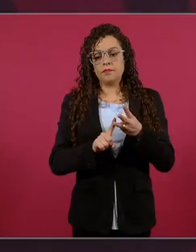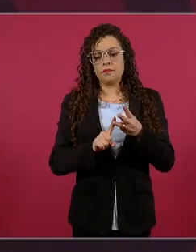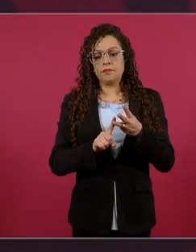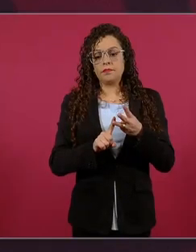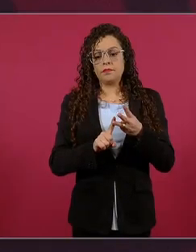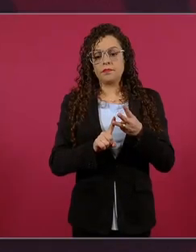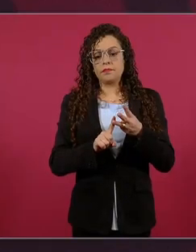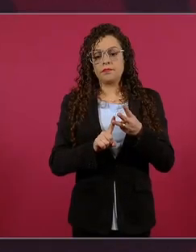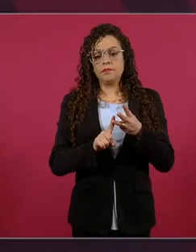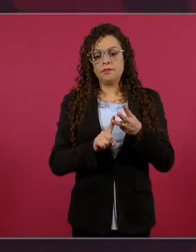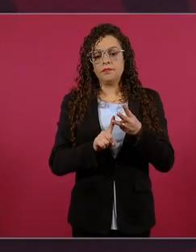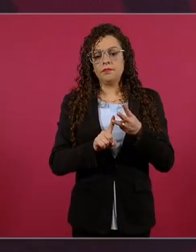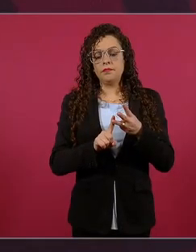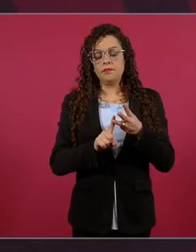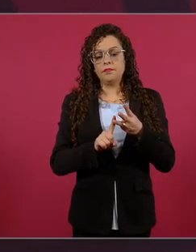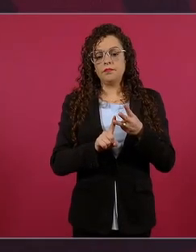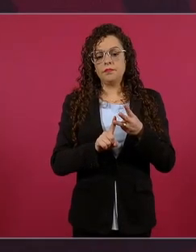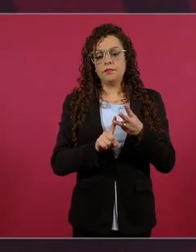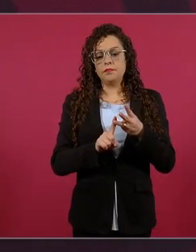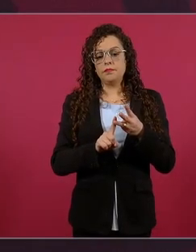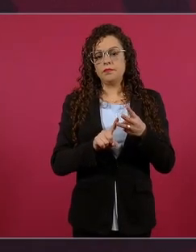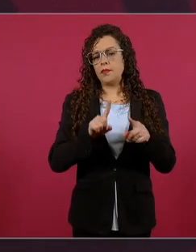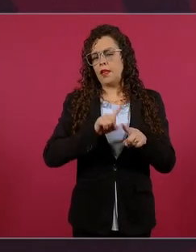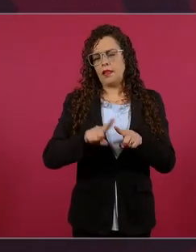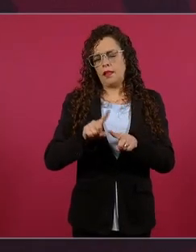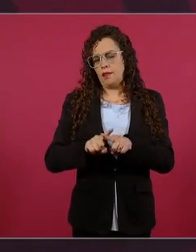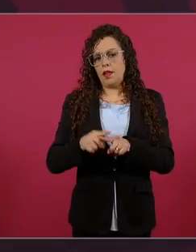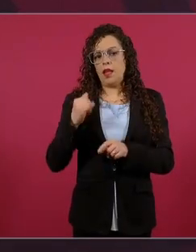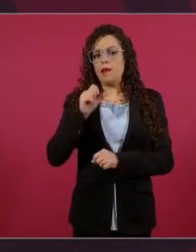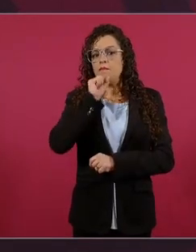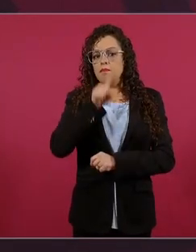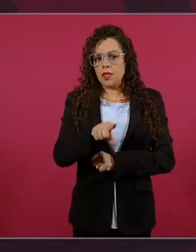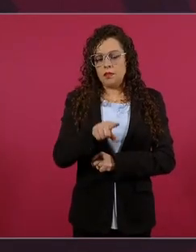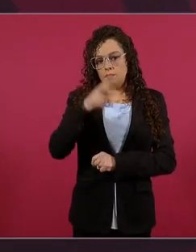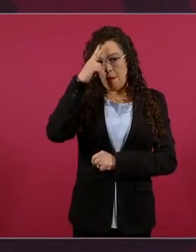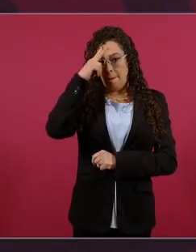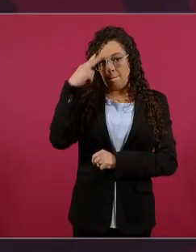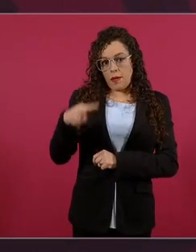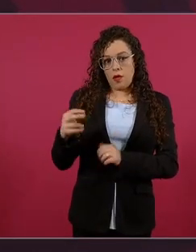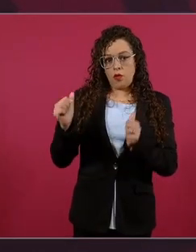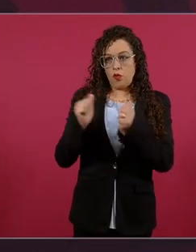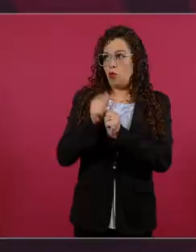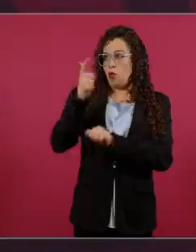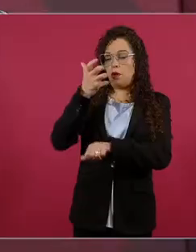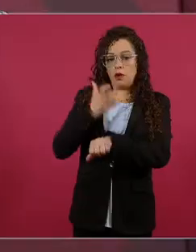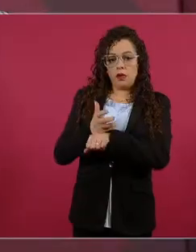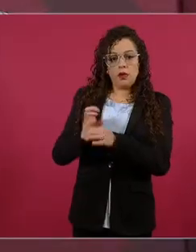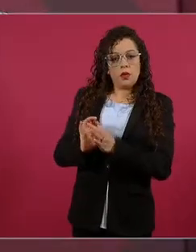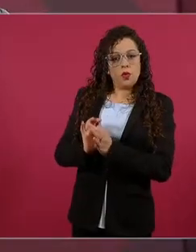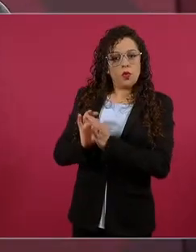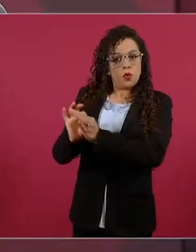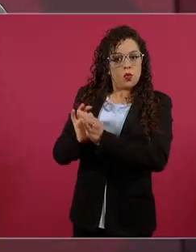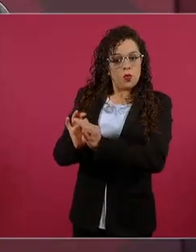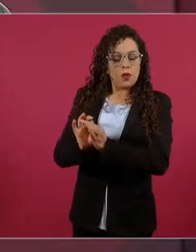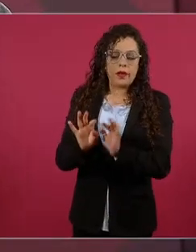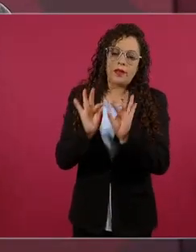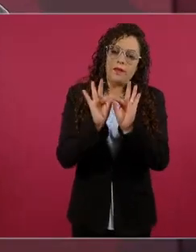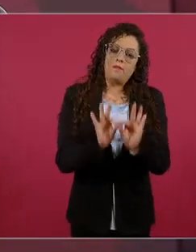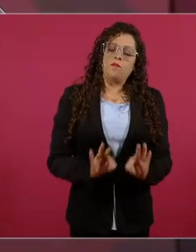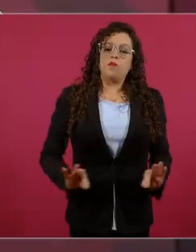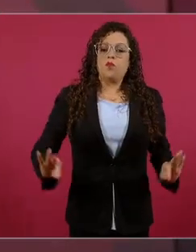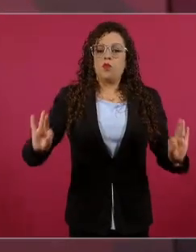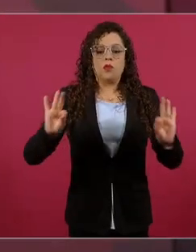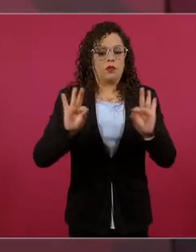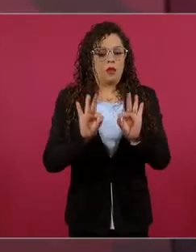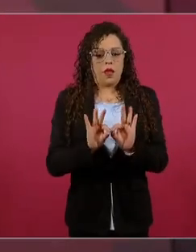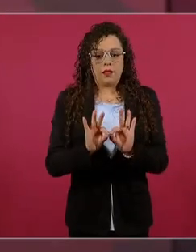la relación de México con Estados Unidos y, como decía José